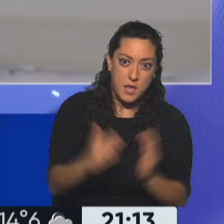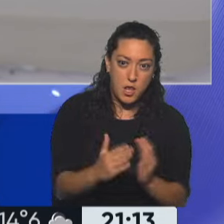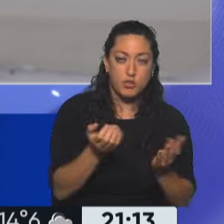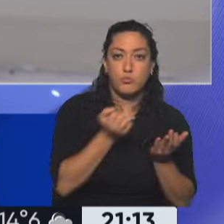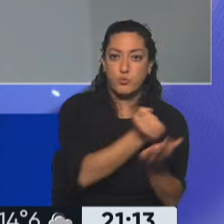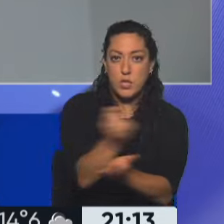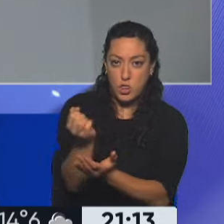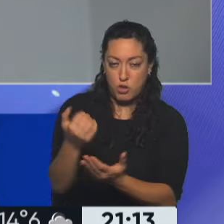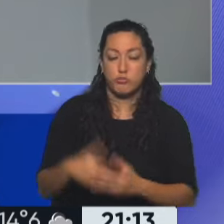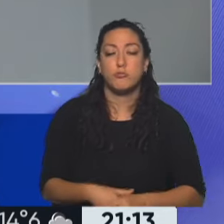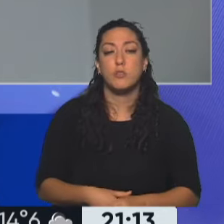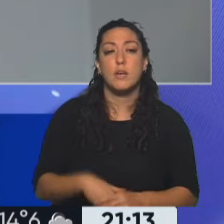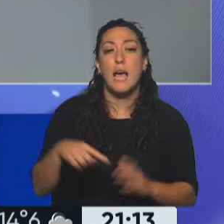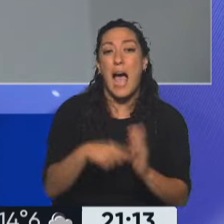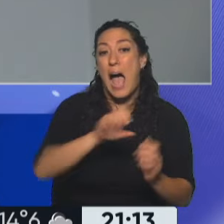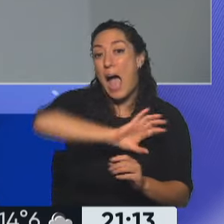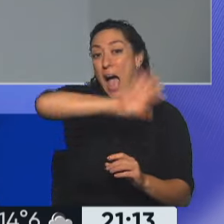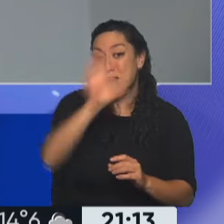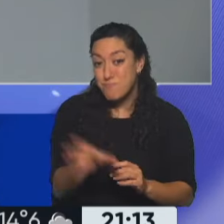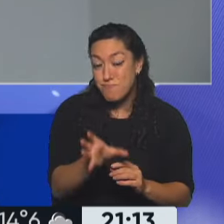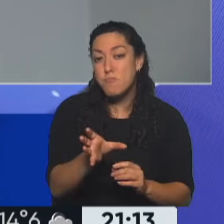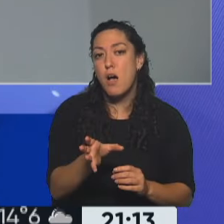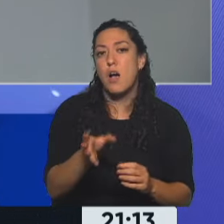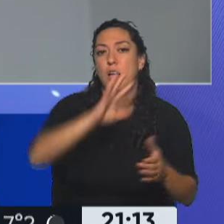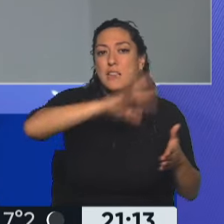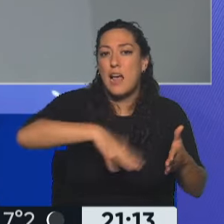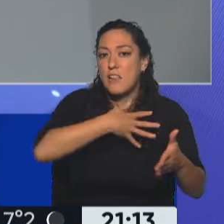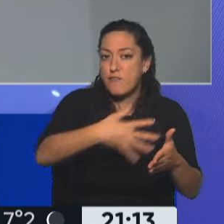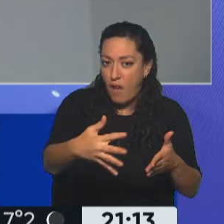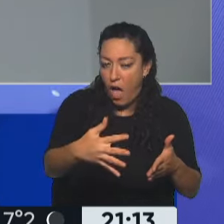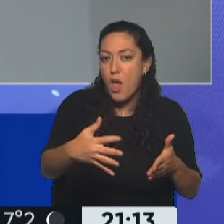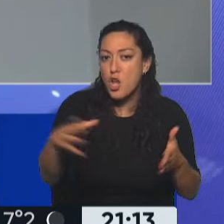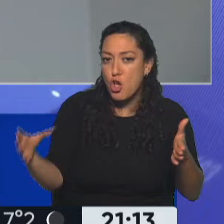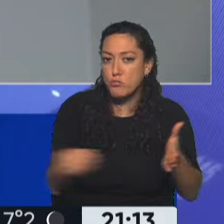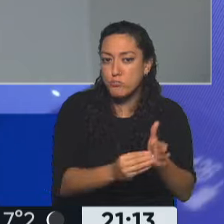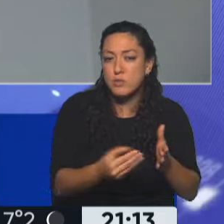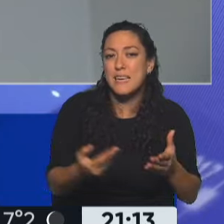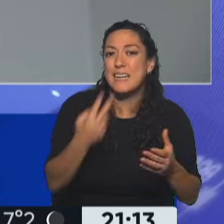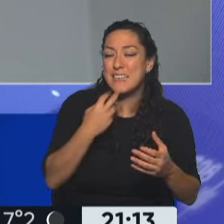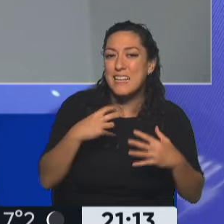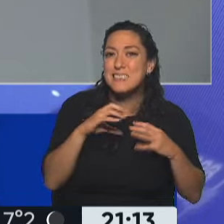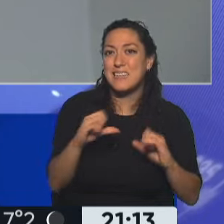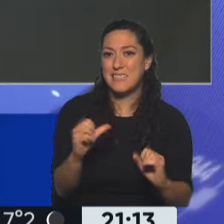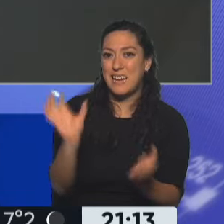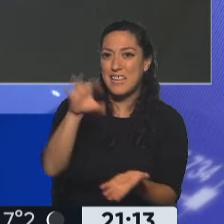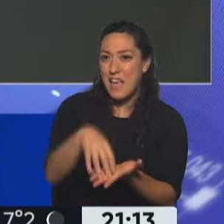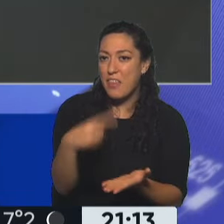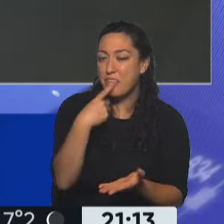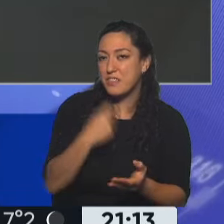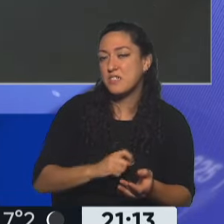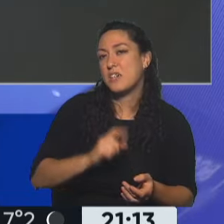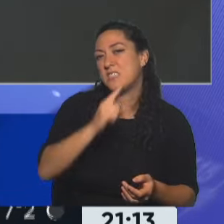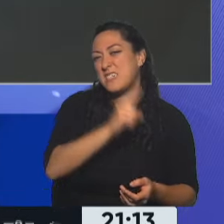subsidios económicos. En el AMBA, producto del cuadro tarifario que aprobó la Secretaría de Energía, se hablan de aumentos de entre